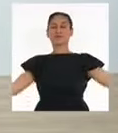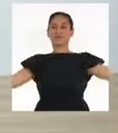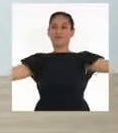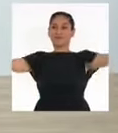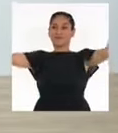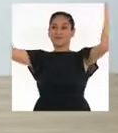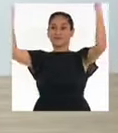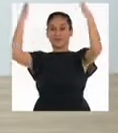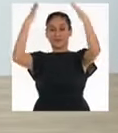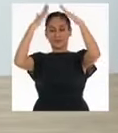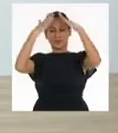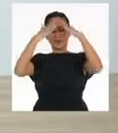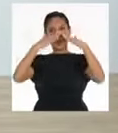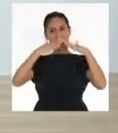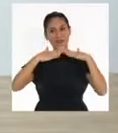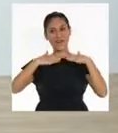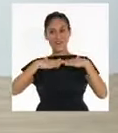Y exhalamos.